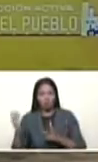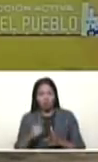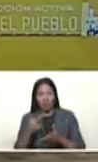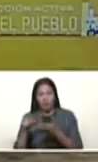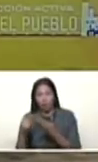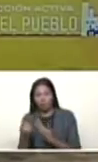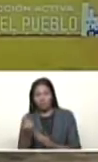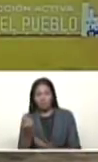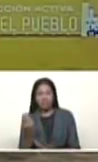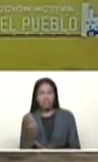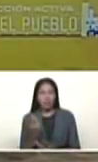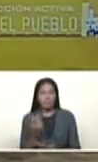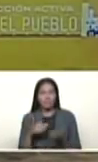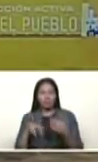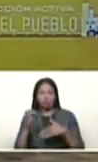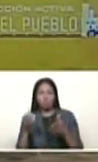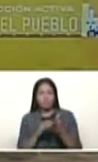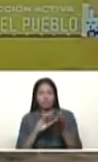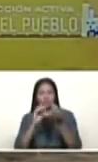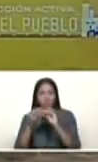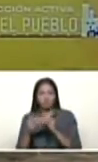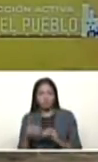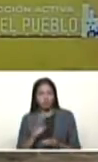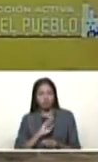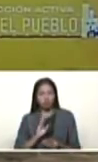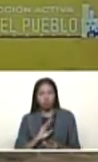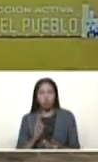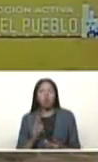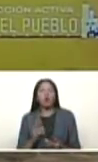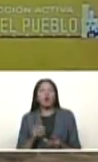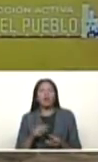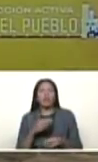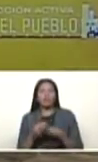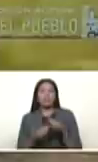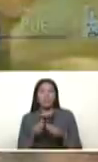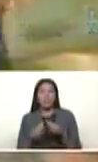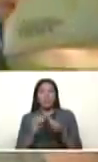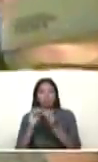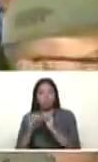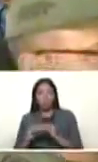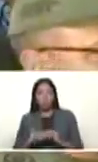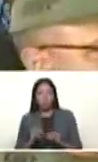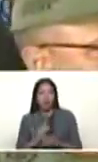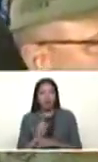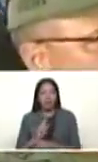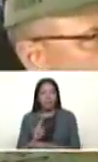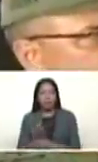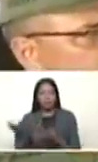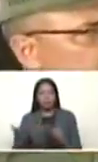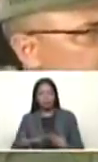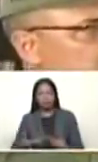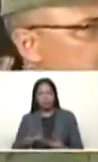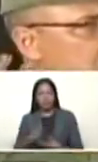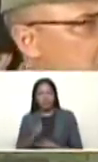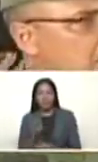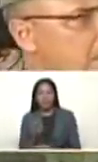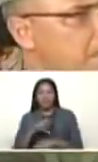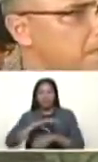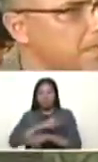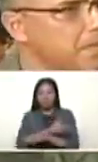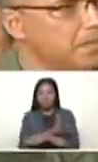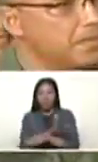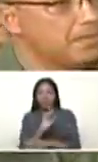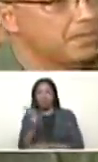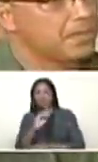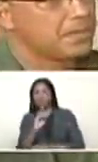completos repuestos para estos 12.000 motores que deben ser reparados Gloria completos. A Dios. traerlo sin demora.